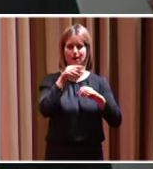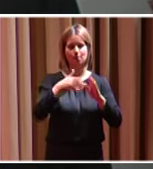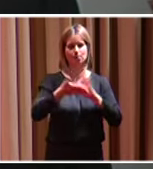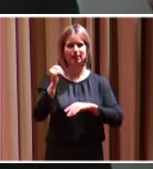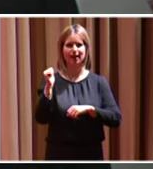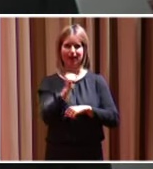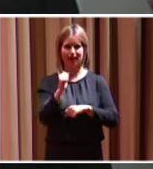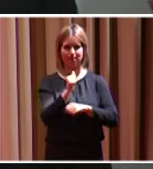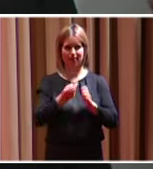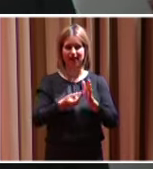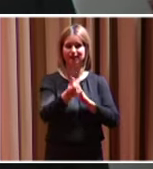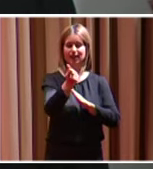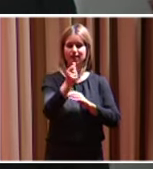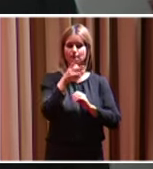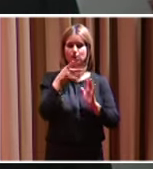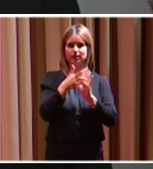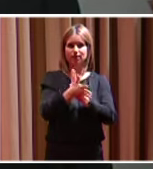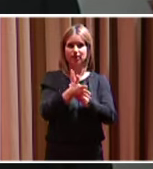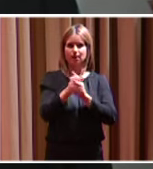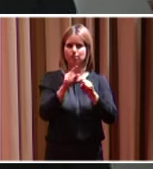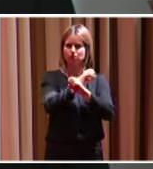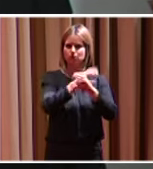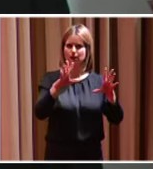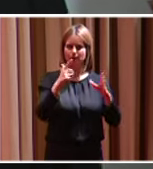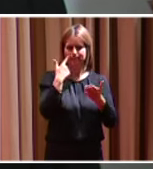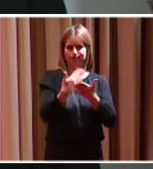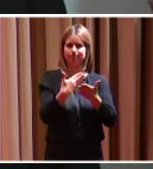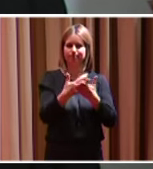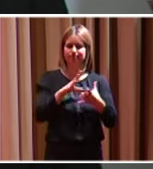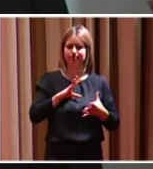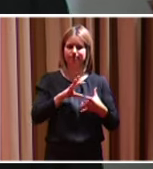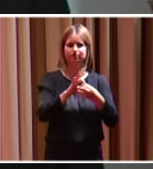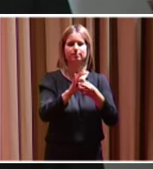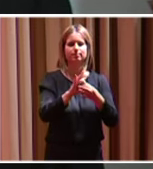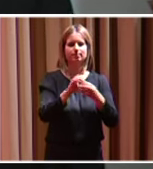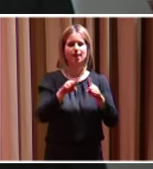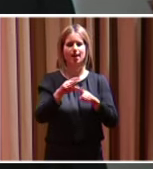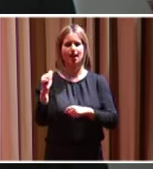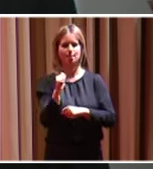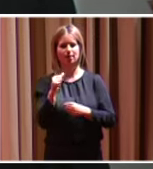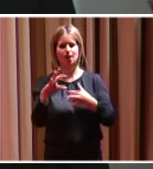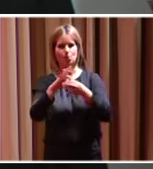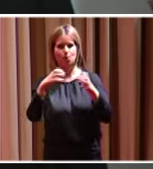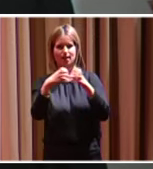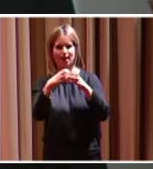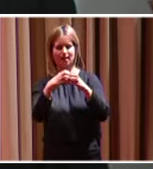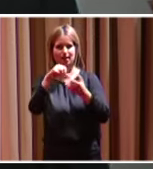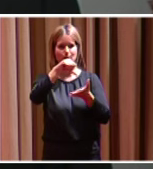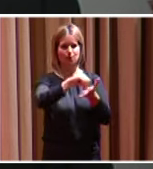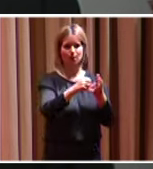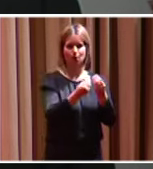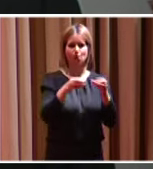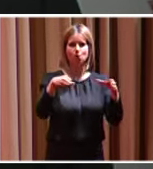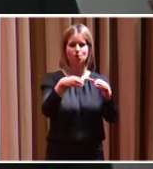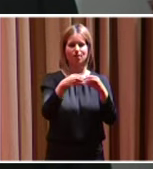hermandad. Y me refiero a esto porque es una clara muestra del vínculo de la hermandad con Granada y de la ciudad con su cofradía